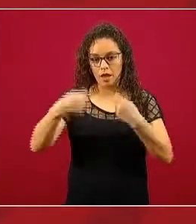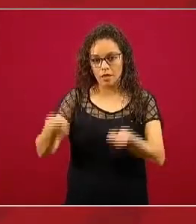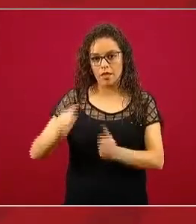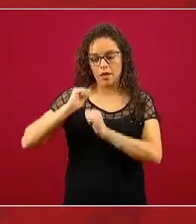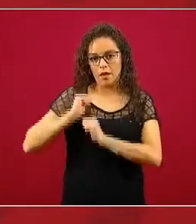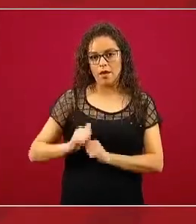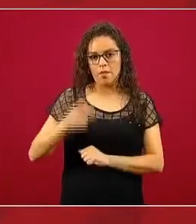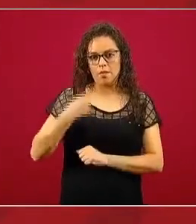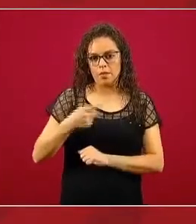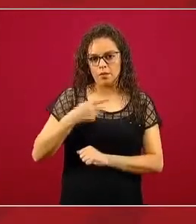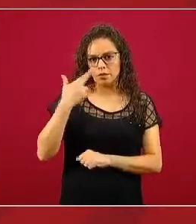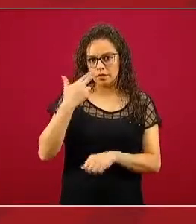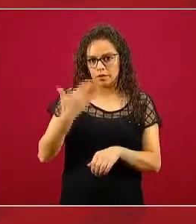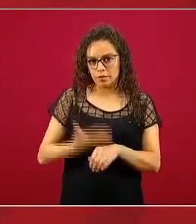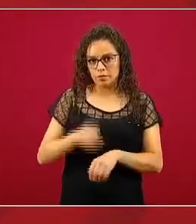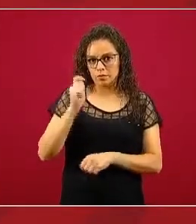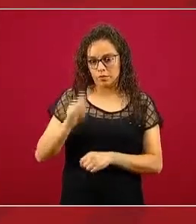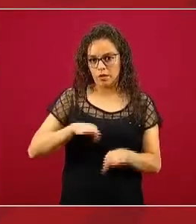funcionarias públicas,